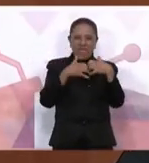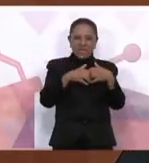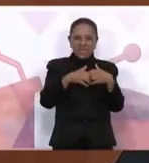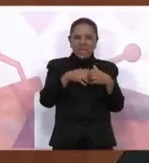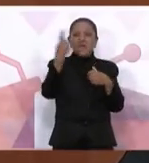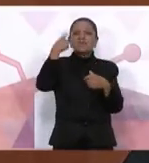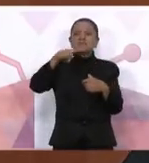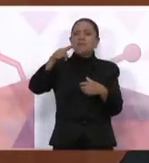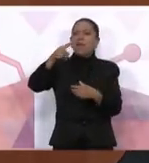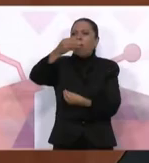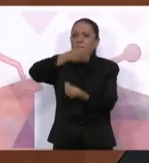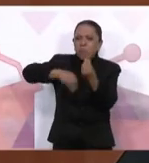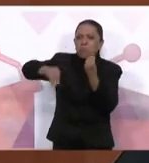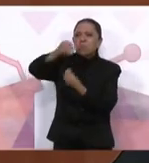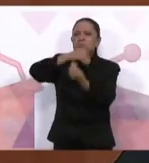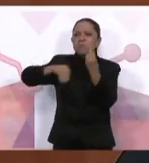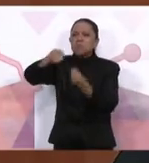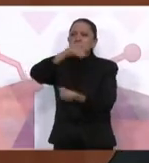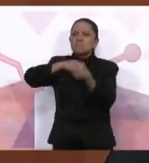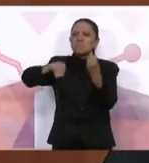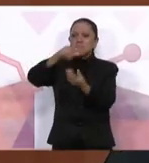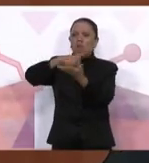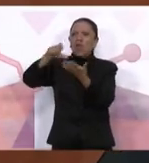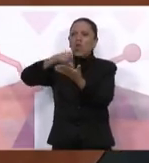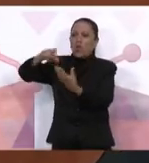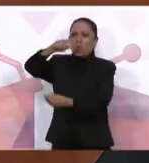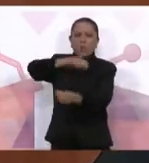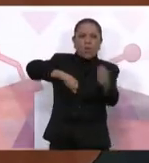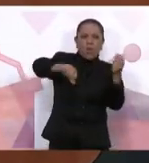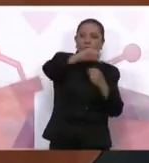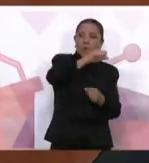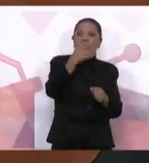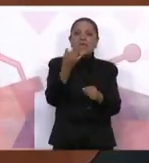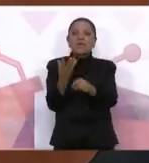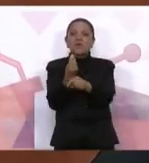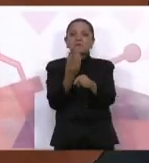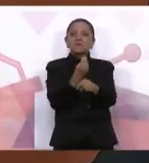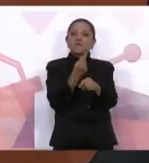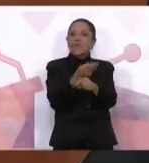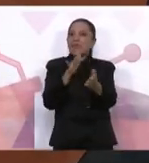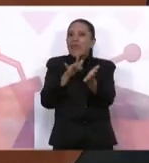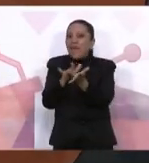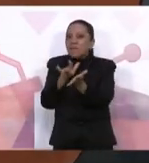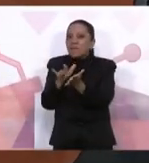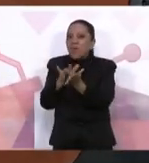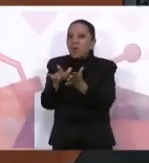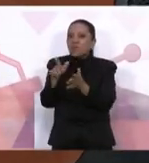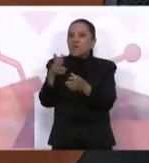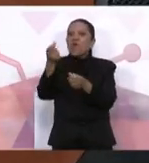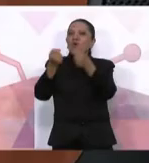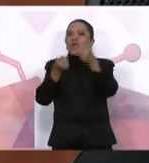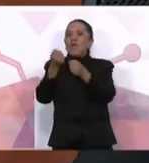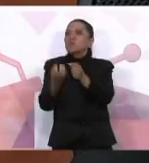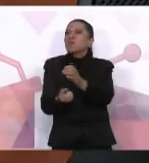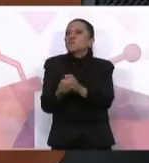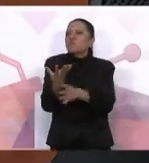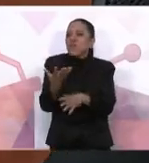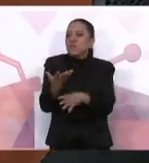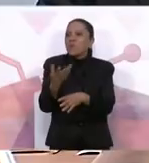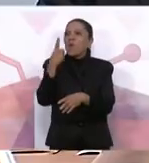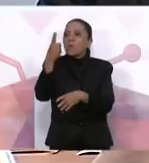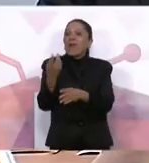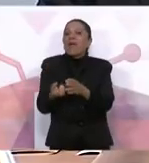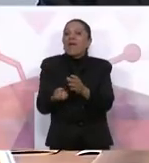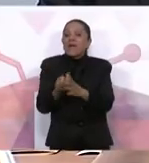la construcción de estos vehículos y tener un apoyo desde el gobierno del estado para que hay una renovación de ese parque vehicular muy bien